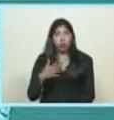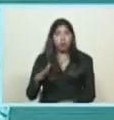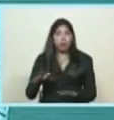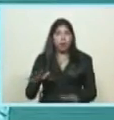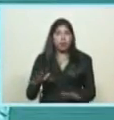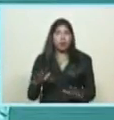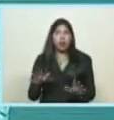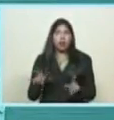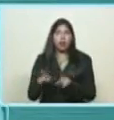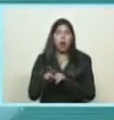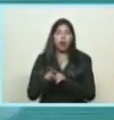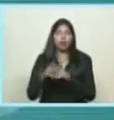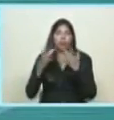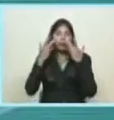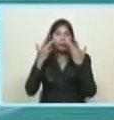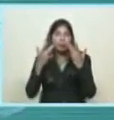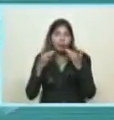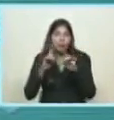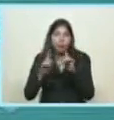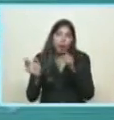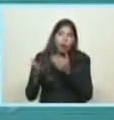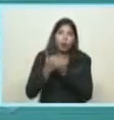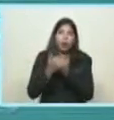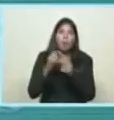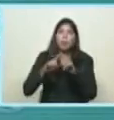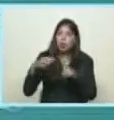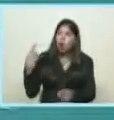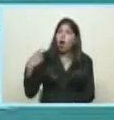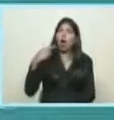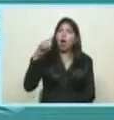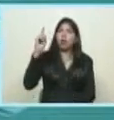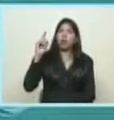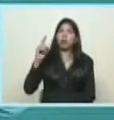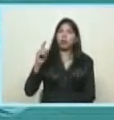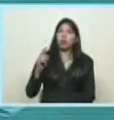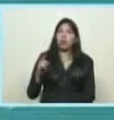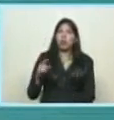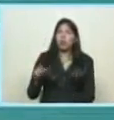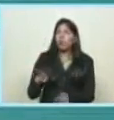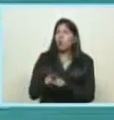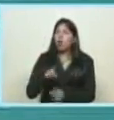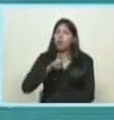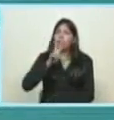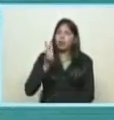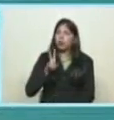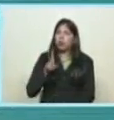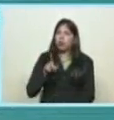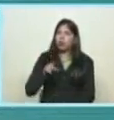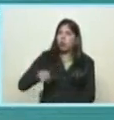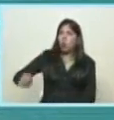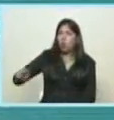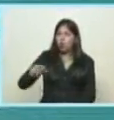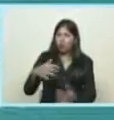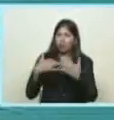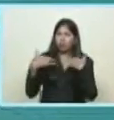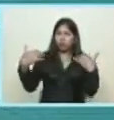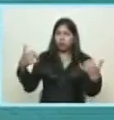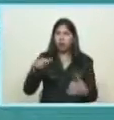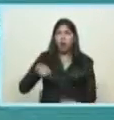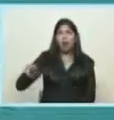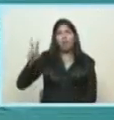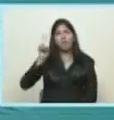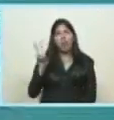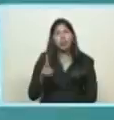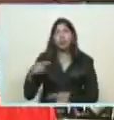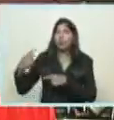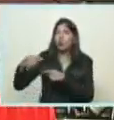pero que existe. Es la Venezuela invisible Ustedes son la Venezuela invisible, que